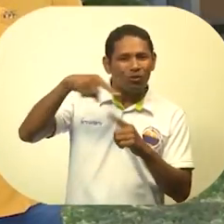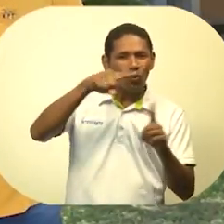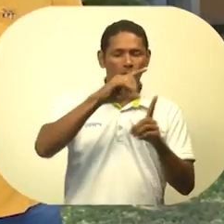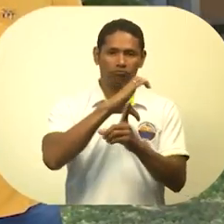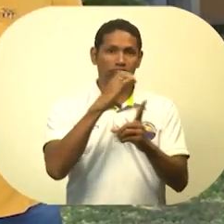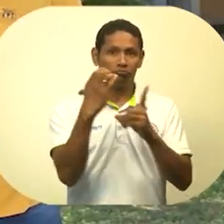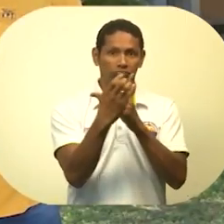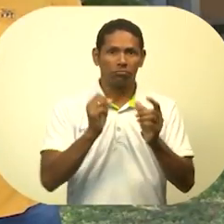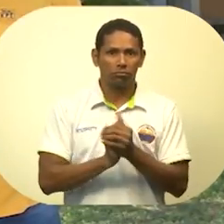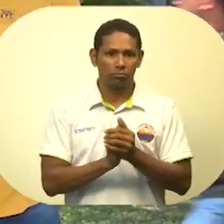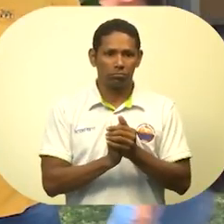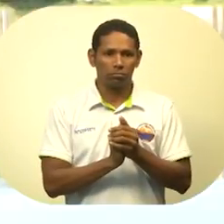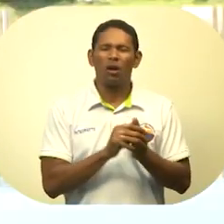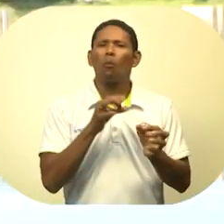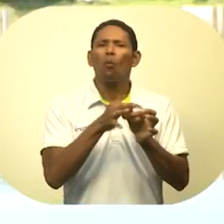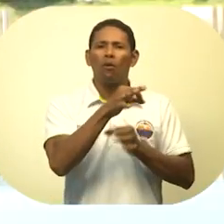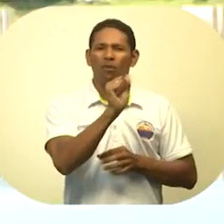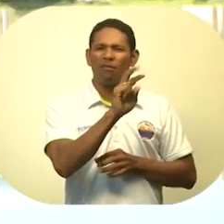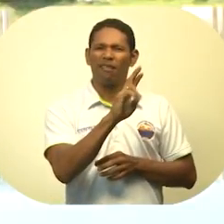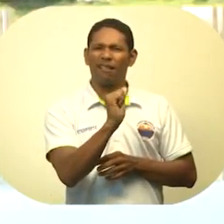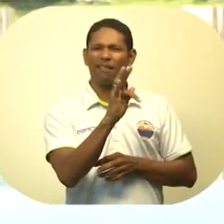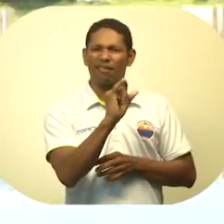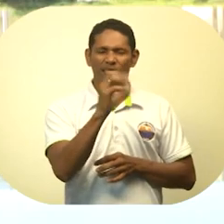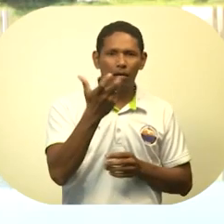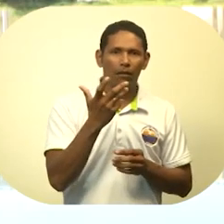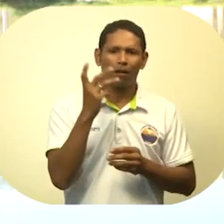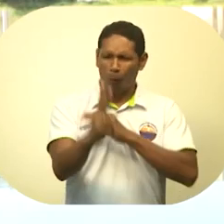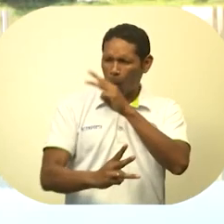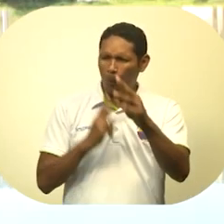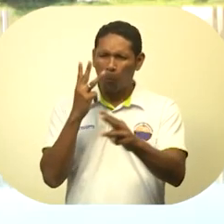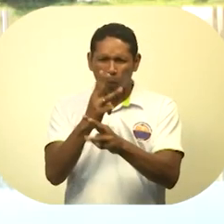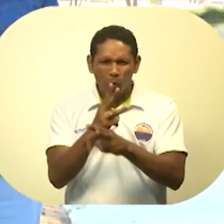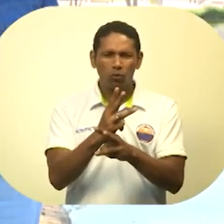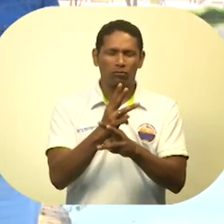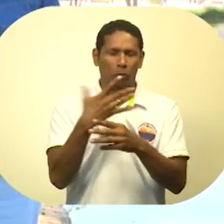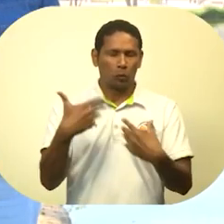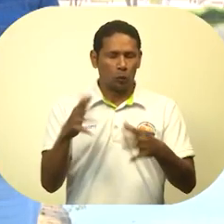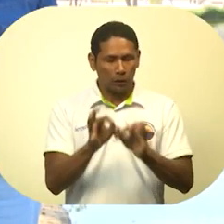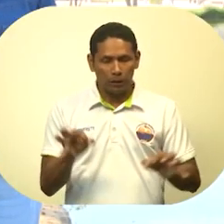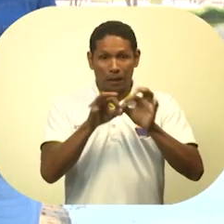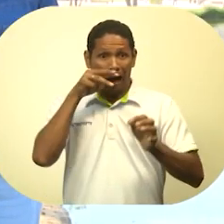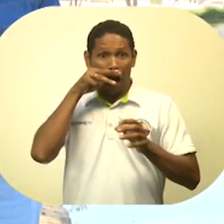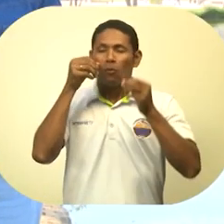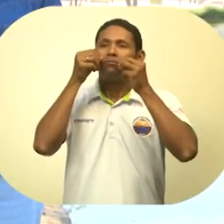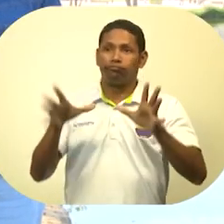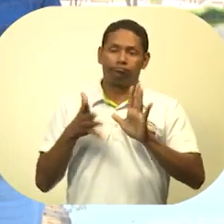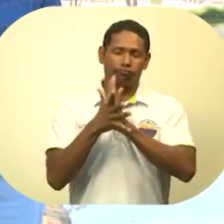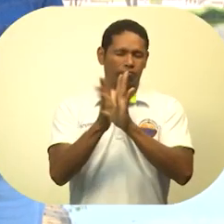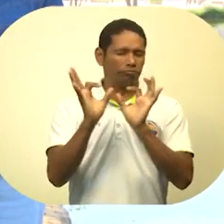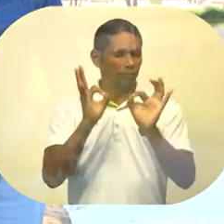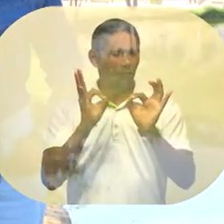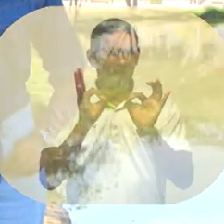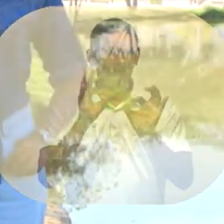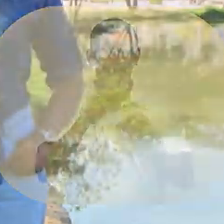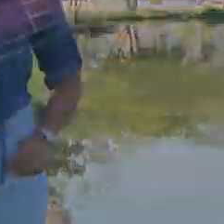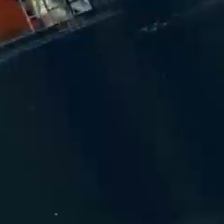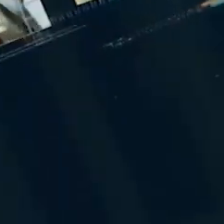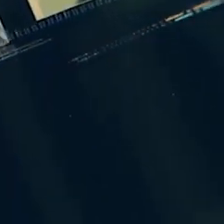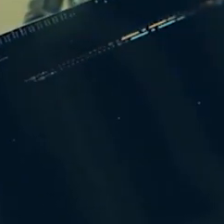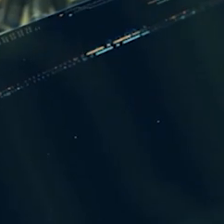a un turismo cultural. Aracataca, Santa Marta y el mundo conocieron estos proyectos inspirados en la vida del Nobel Gabriel García